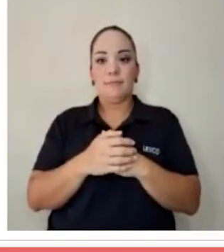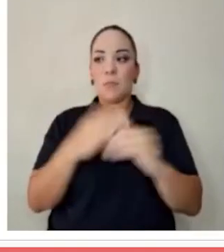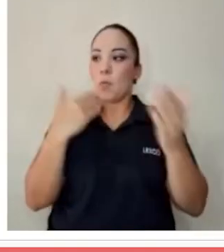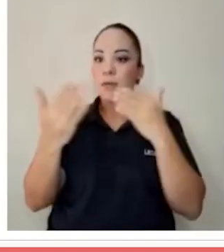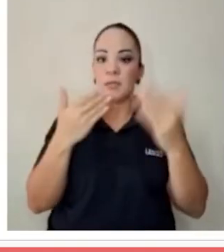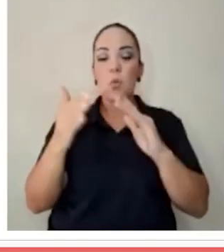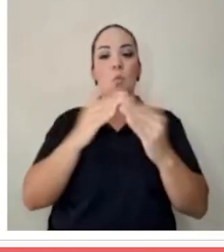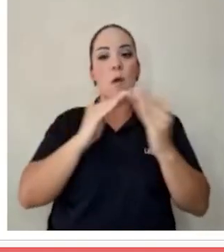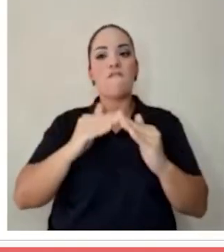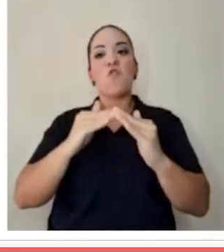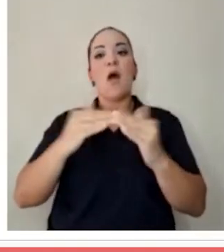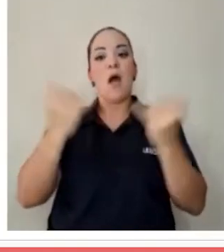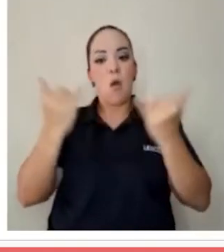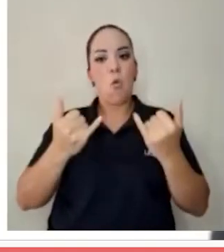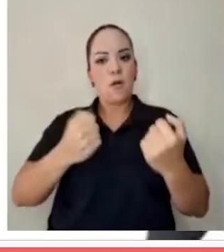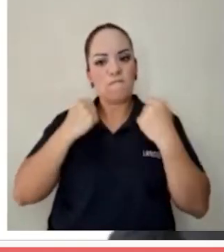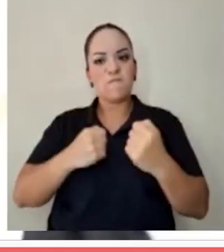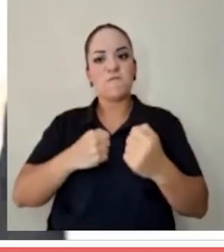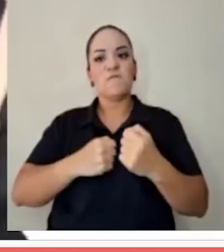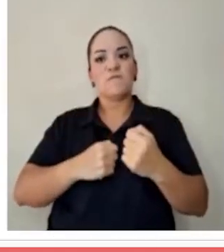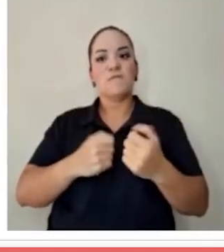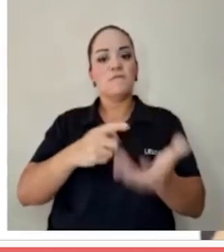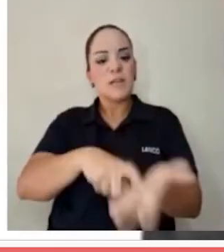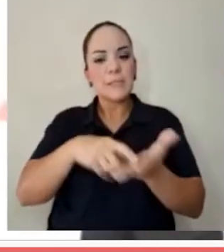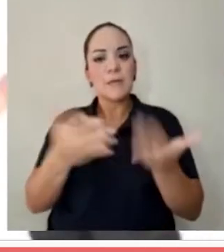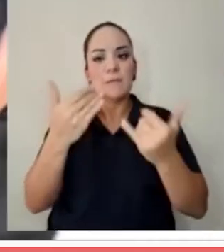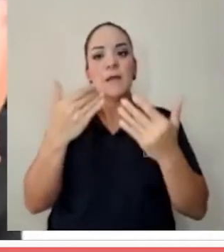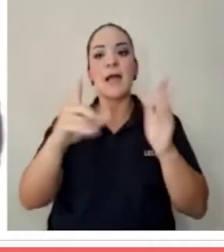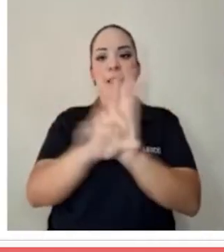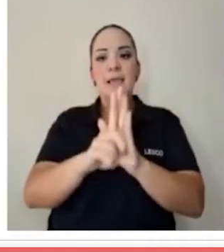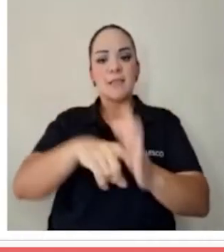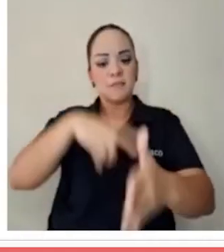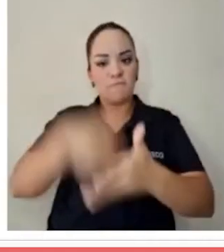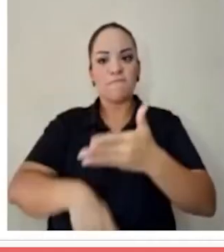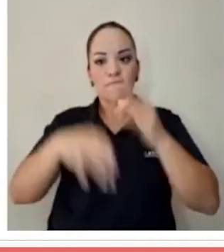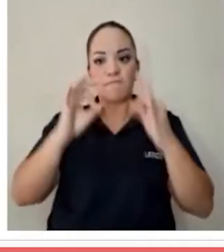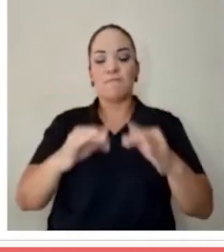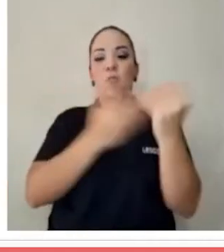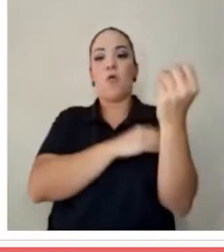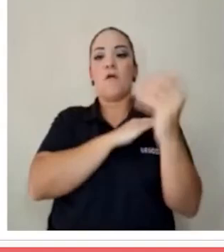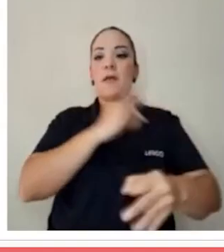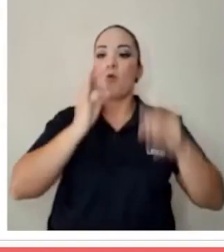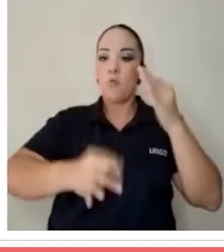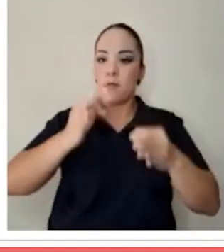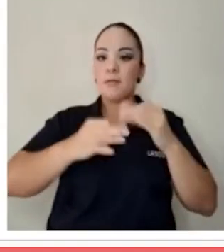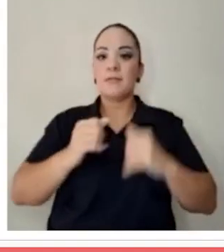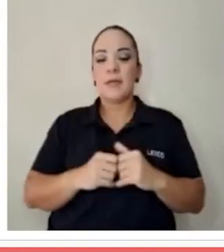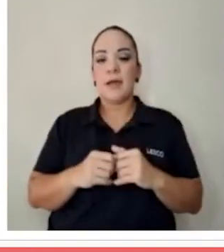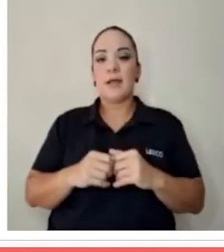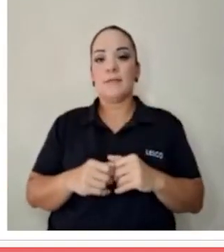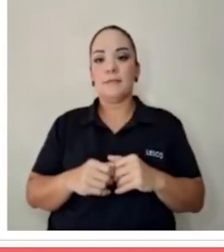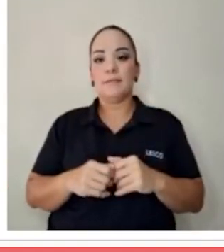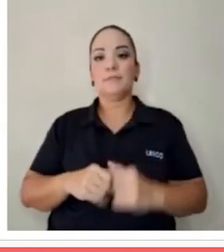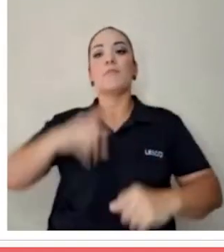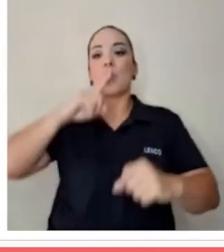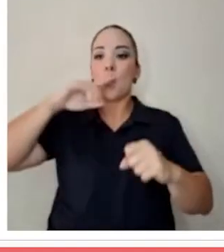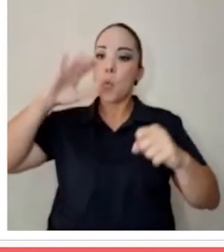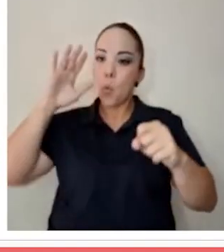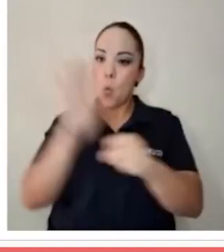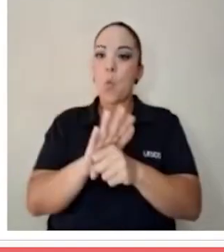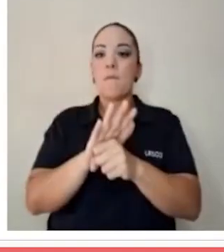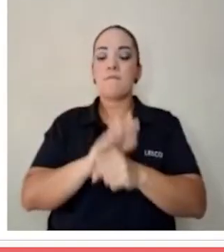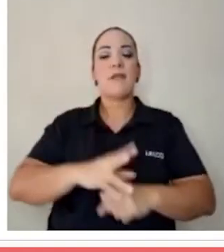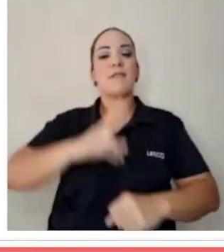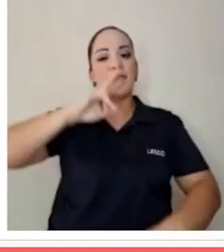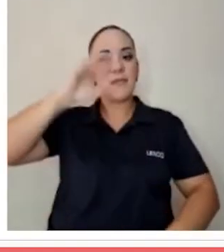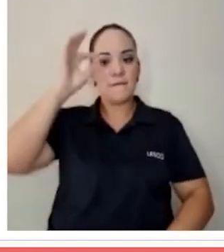pueblo exige leyes y un poder judicial que cumplan de